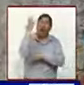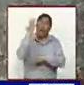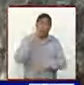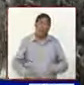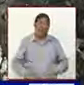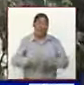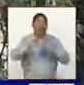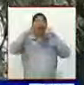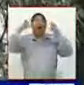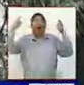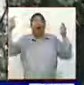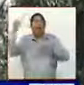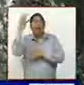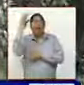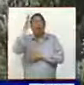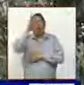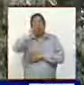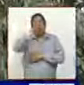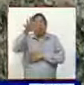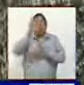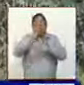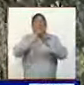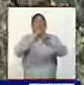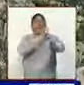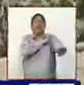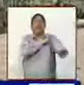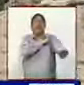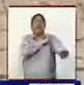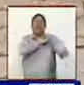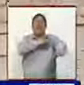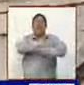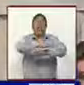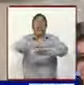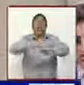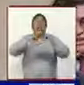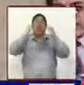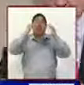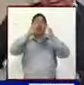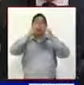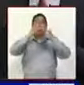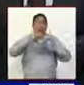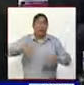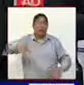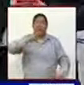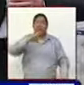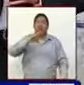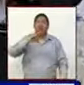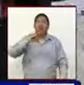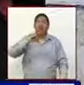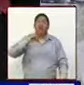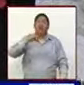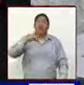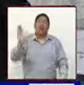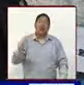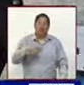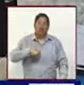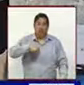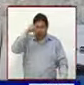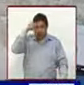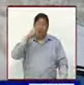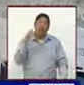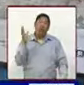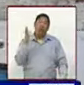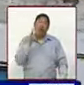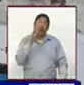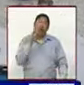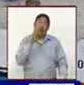Y un enorme árbol de más de 35 metros cayó sobre una casa en la zona Rosal Norte. Una joven mamá de 23 años